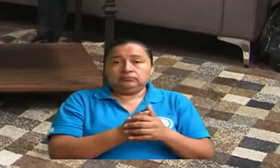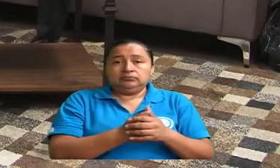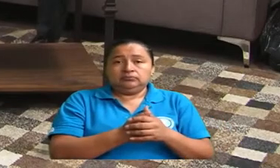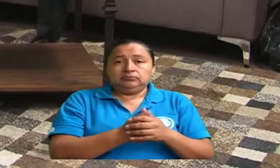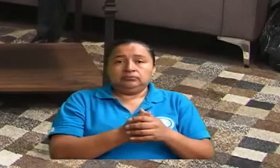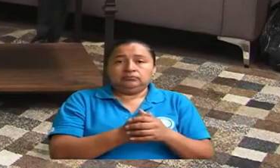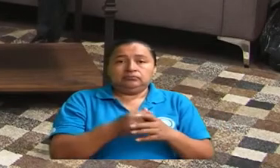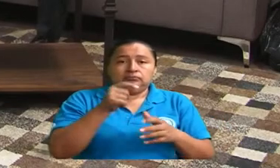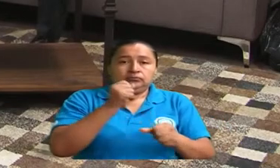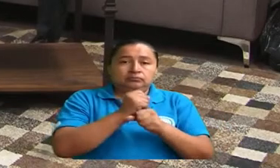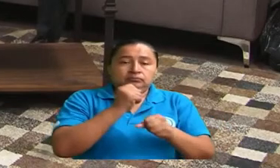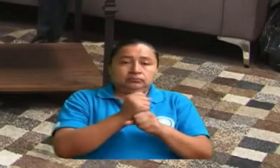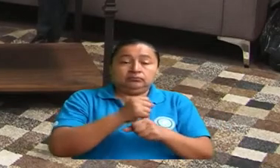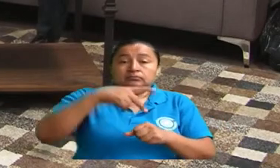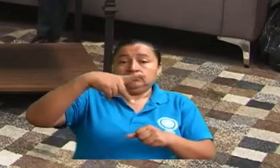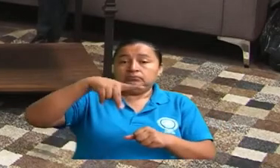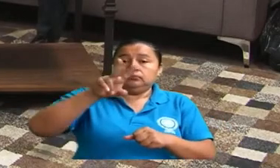el trabajo con PVC.